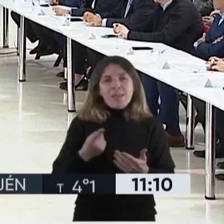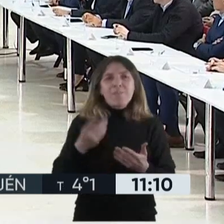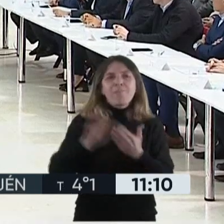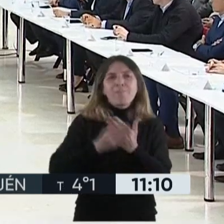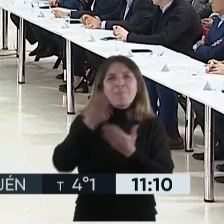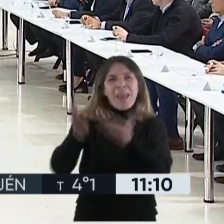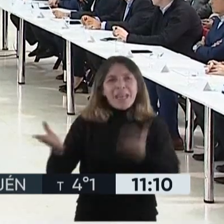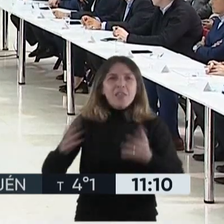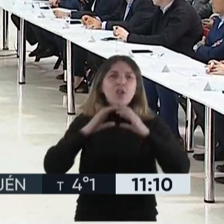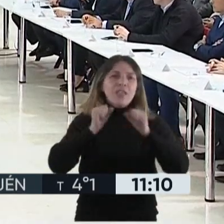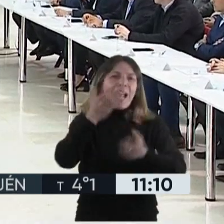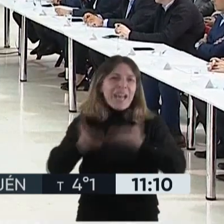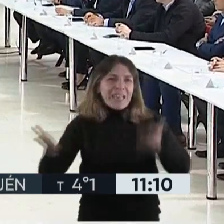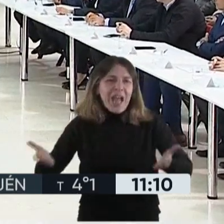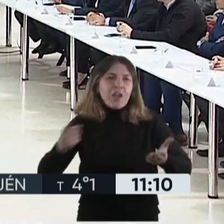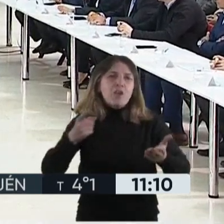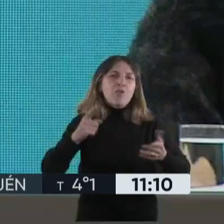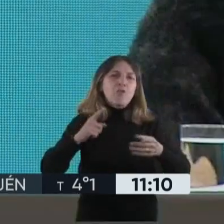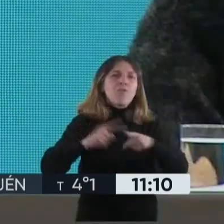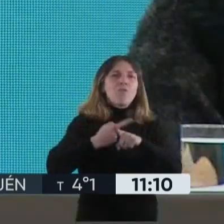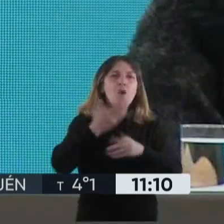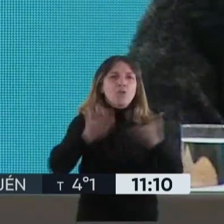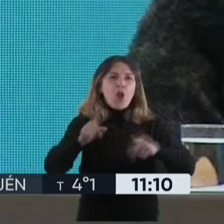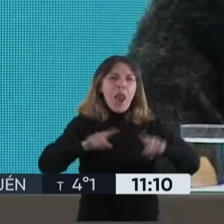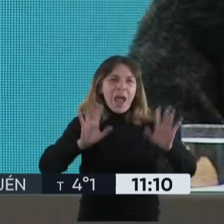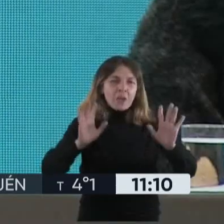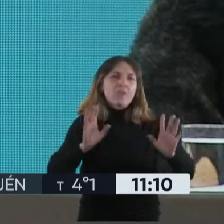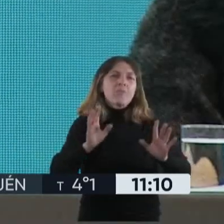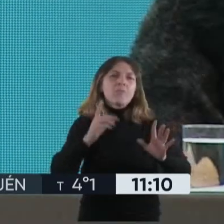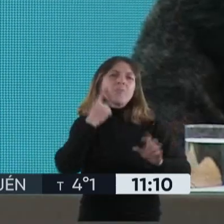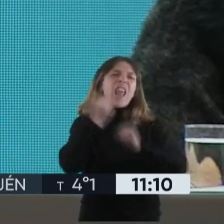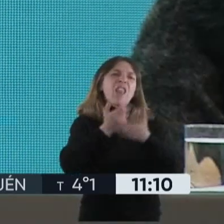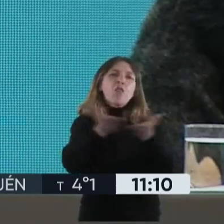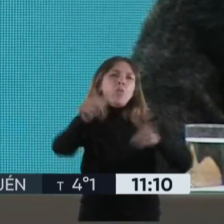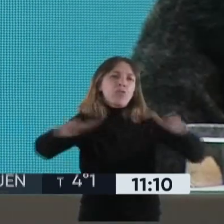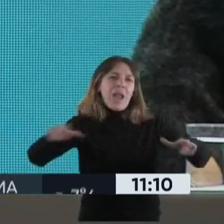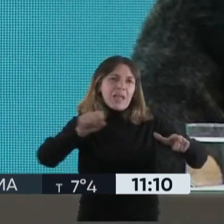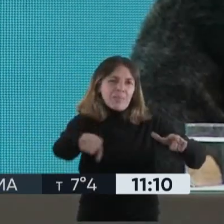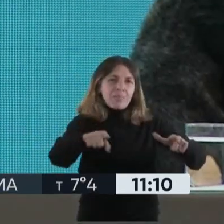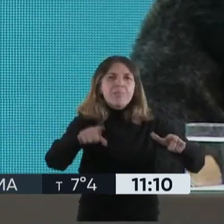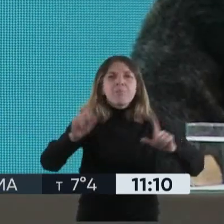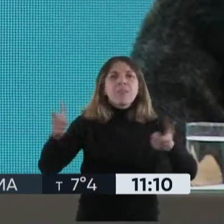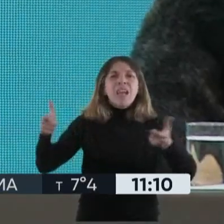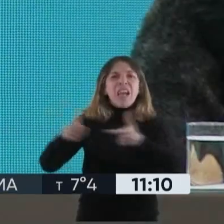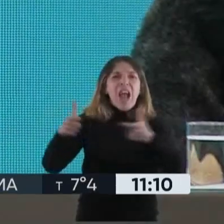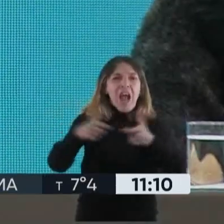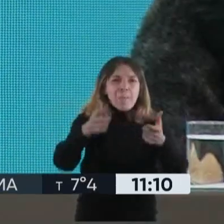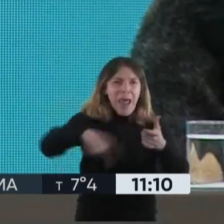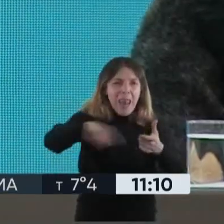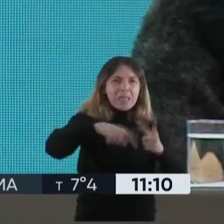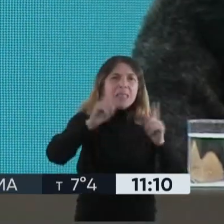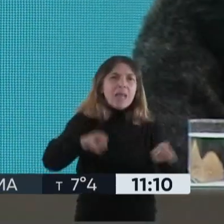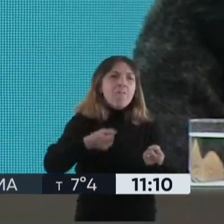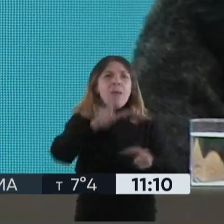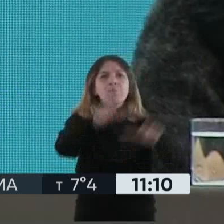ministros, secretarios, funcionarios, a la industria en general, a las cámaras y, por supuesto, a